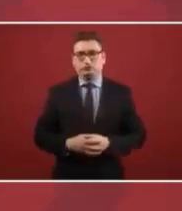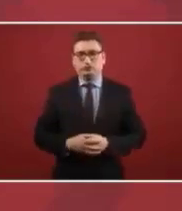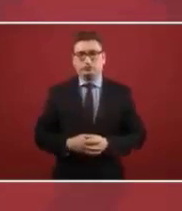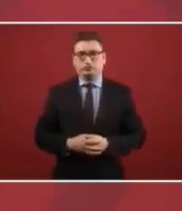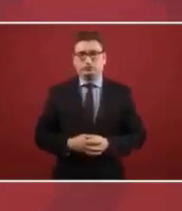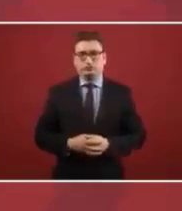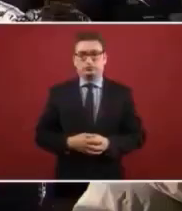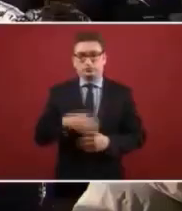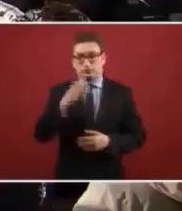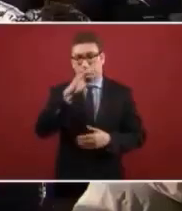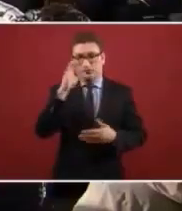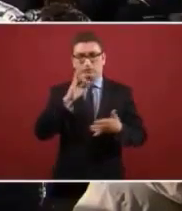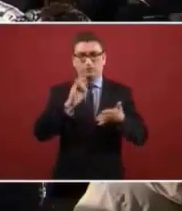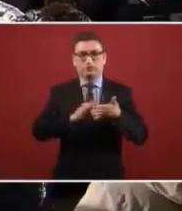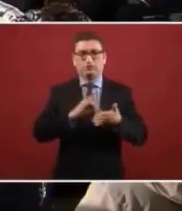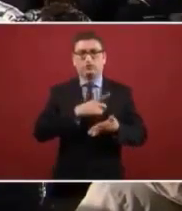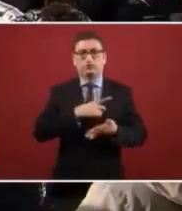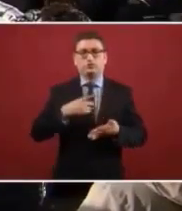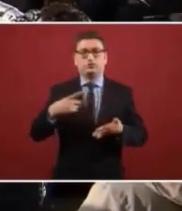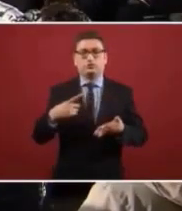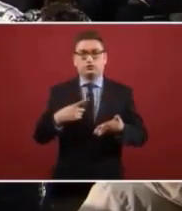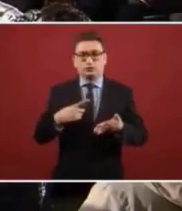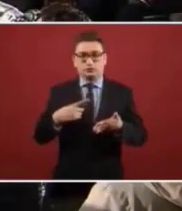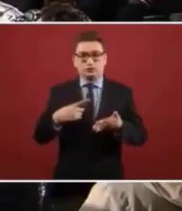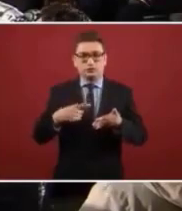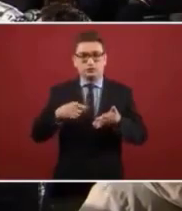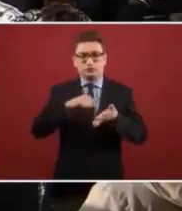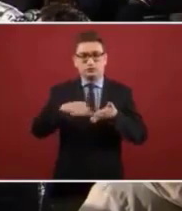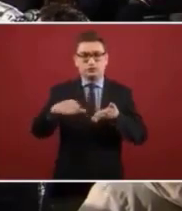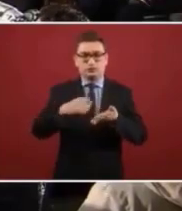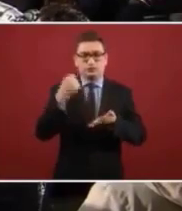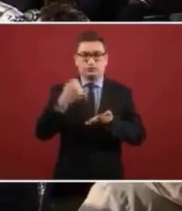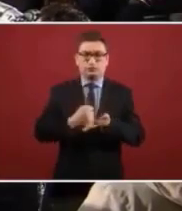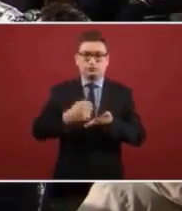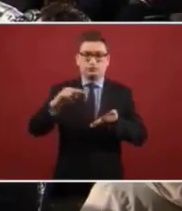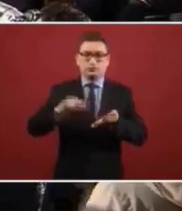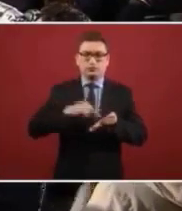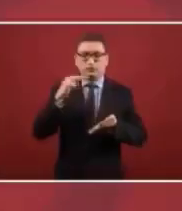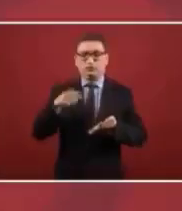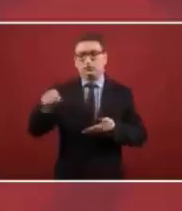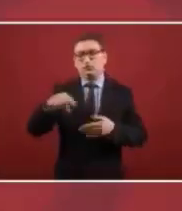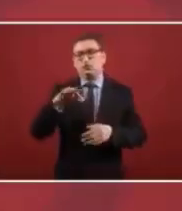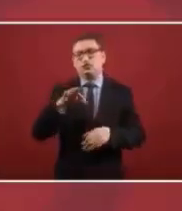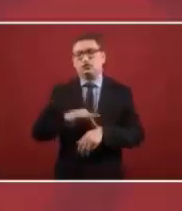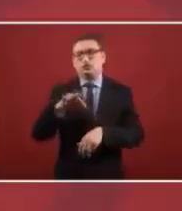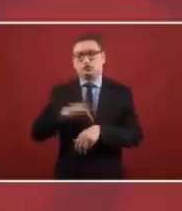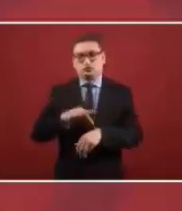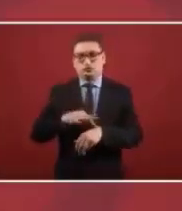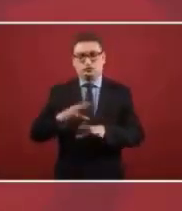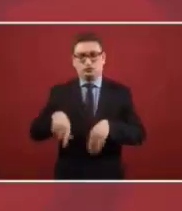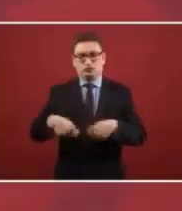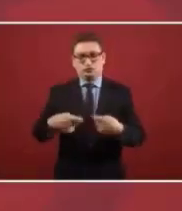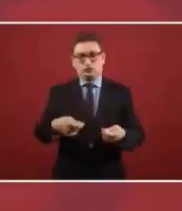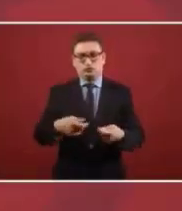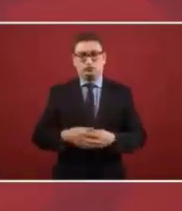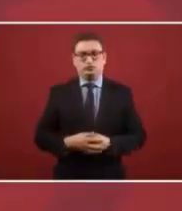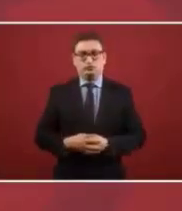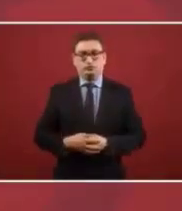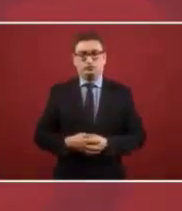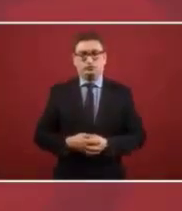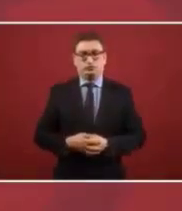la fotografía debe estar cancelada con el sello y la firma del médico que le expide